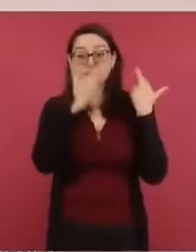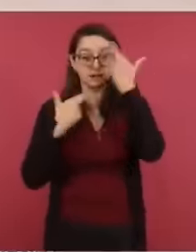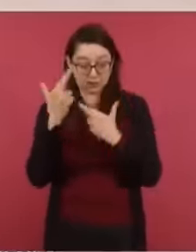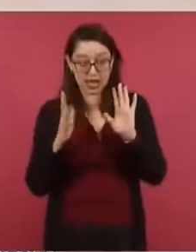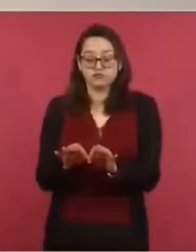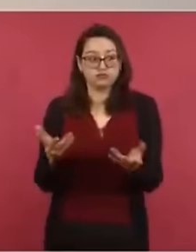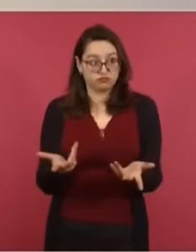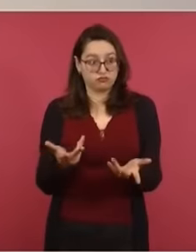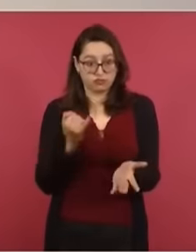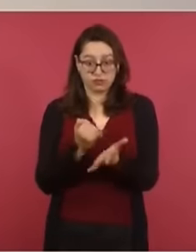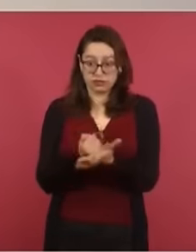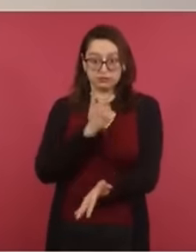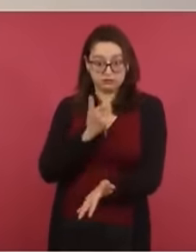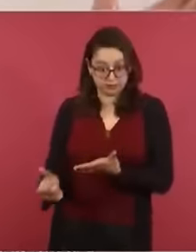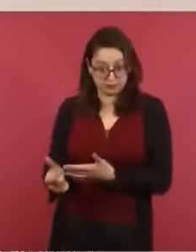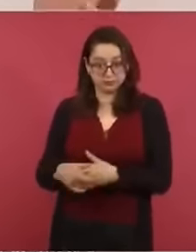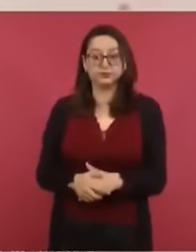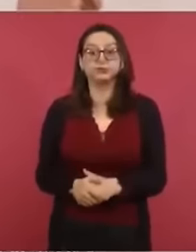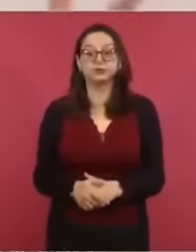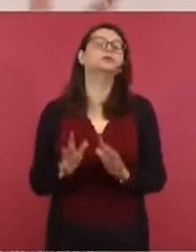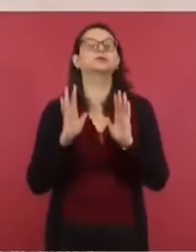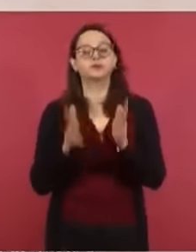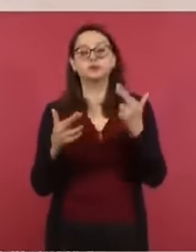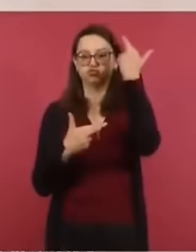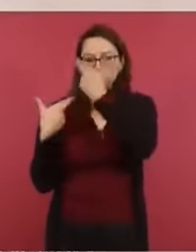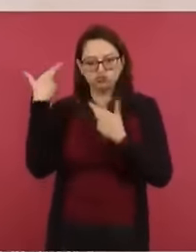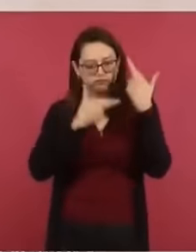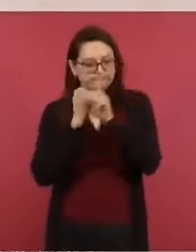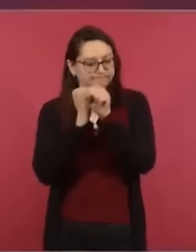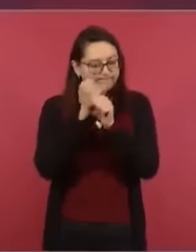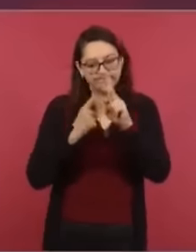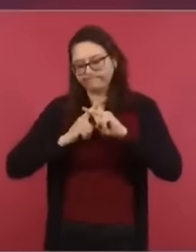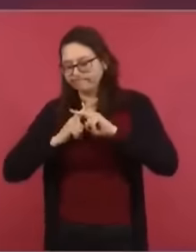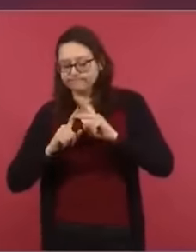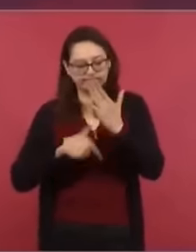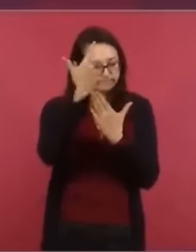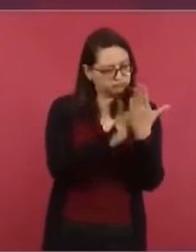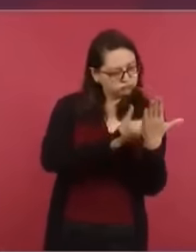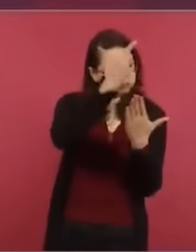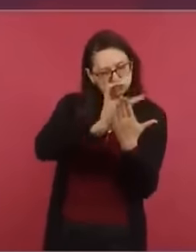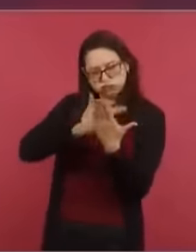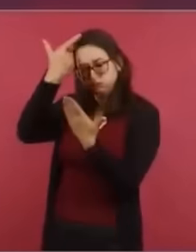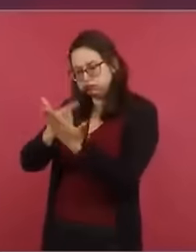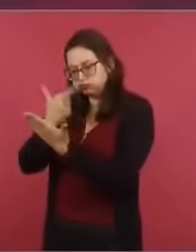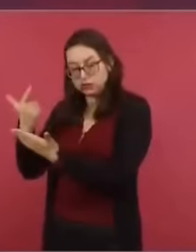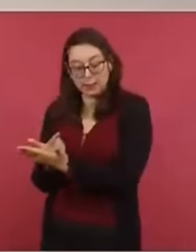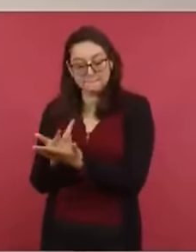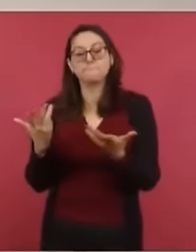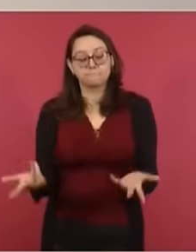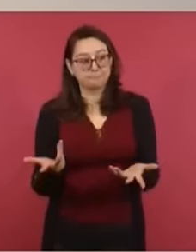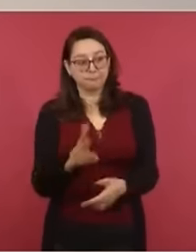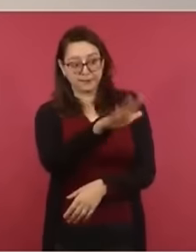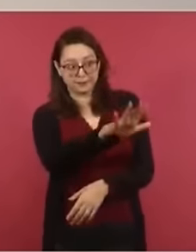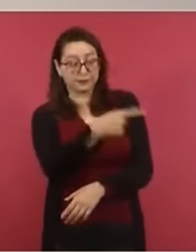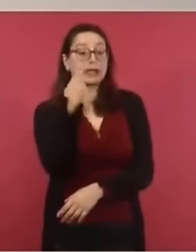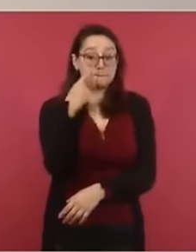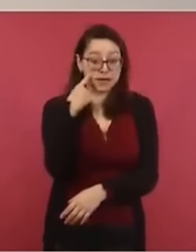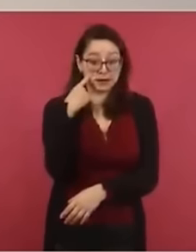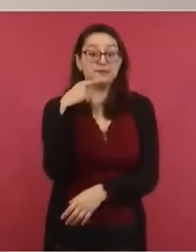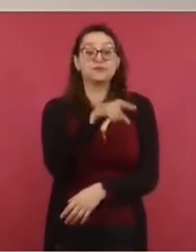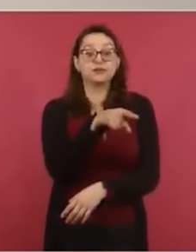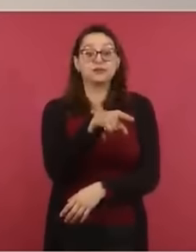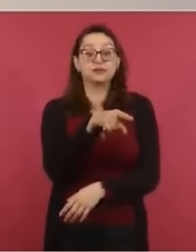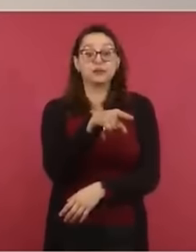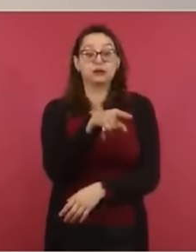se deseche. Entonces, se hizo la investigación y se llegó a la conclusión de